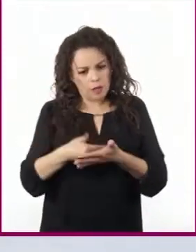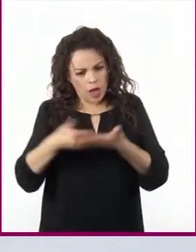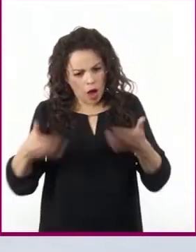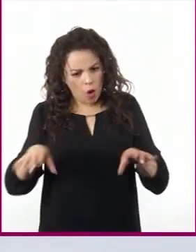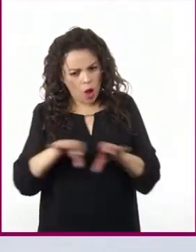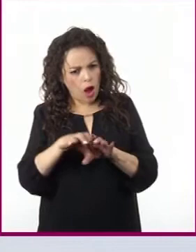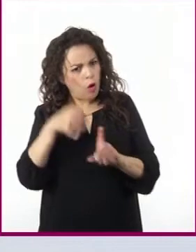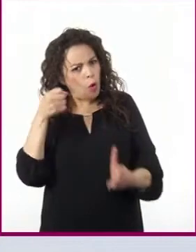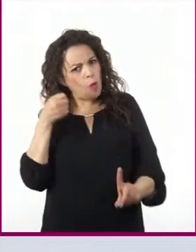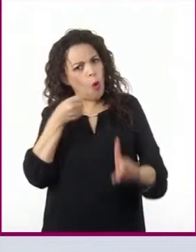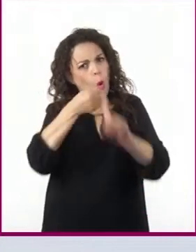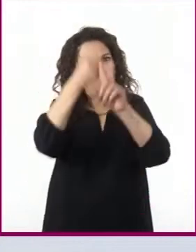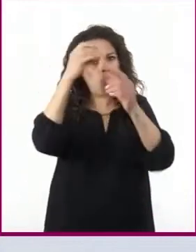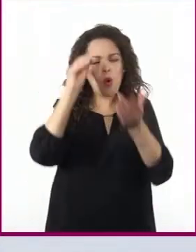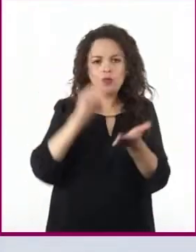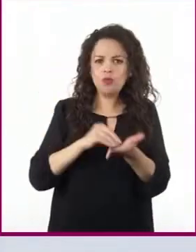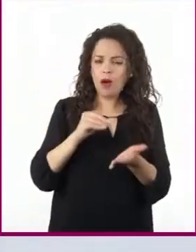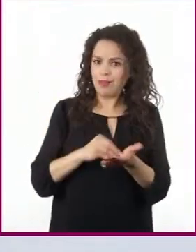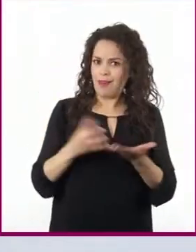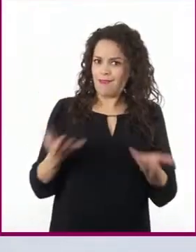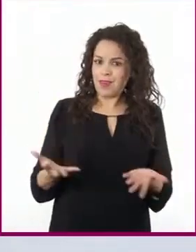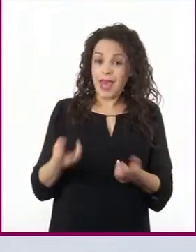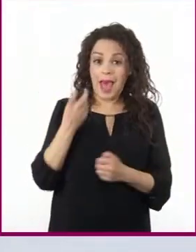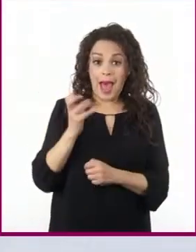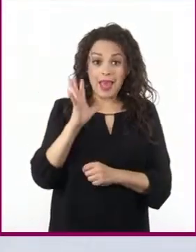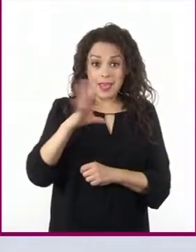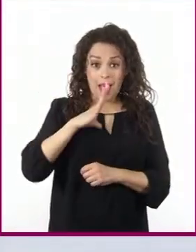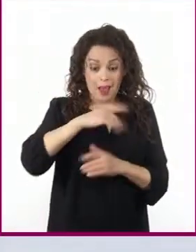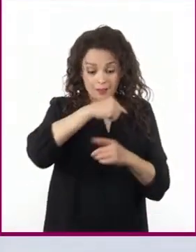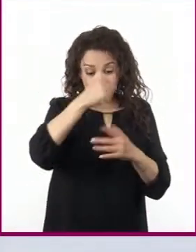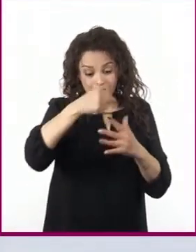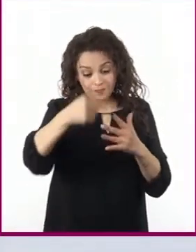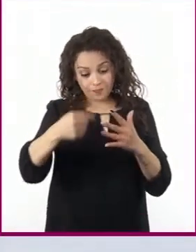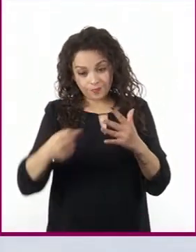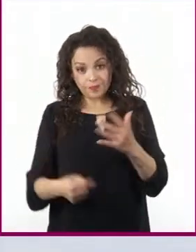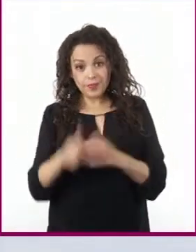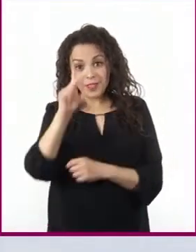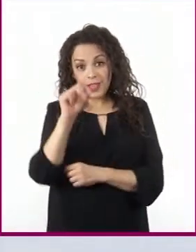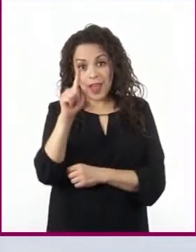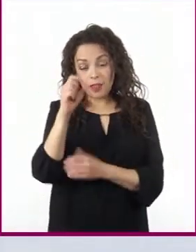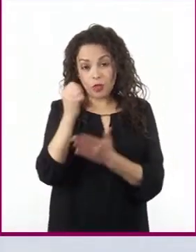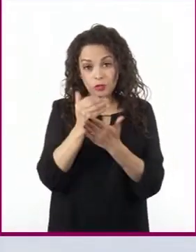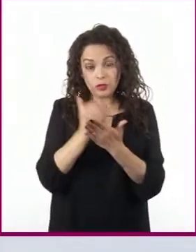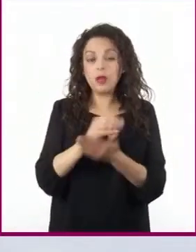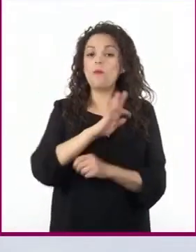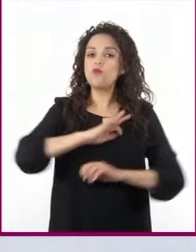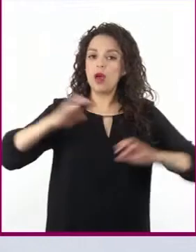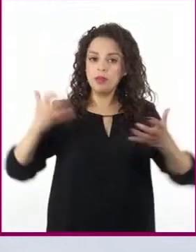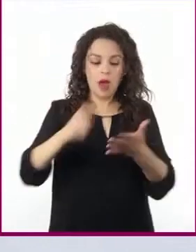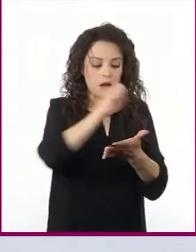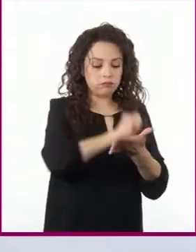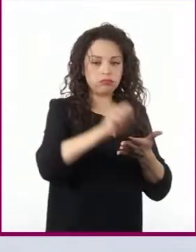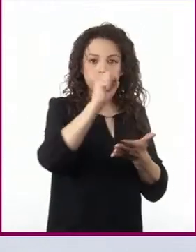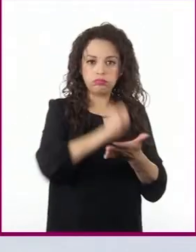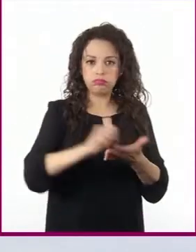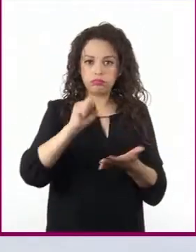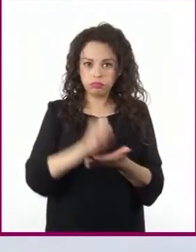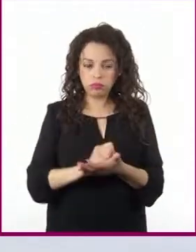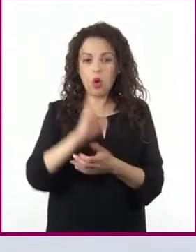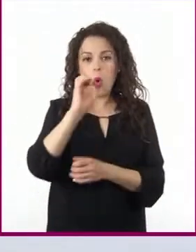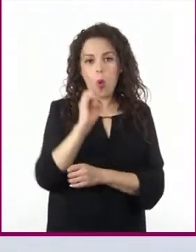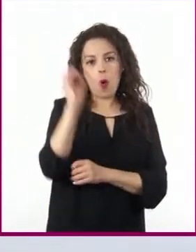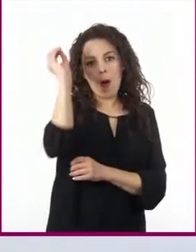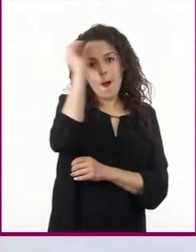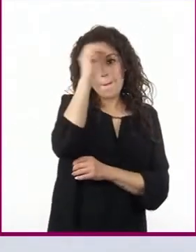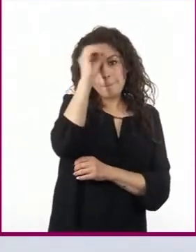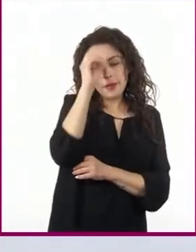Y una vez que ya tenemos todos esos datos, se puede realizar un texto o externar una opinión que se